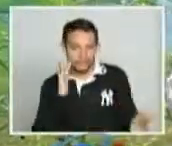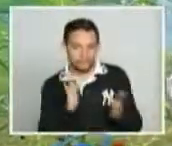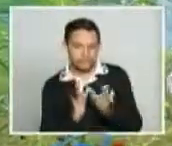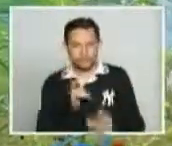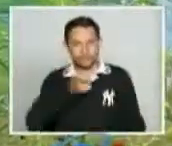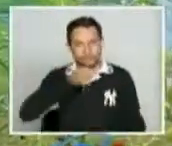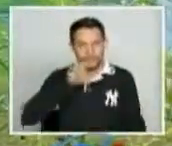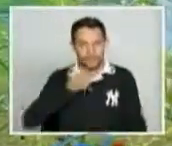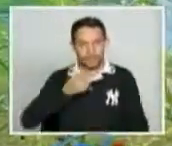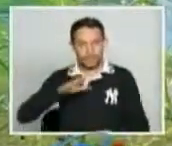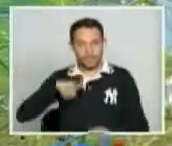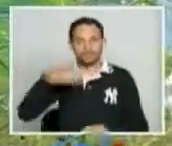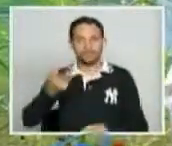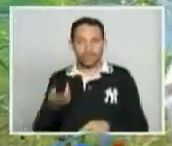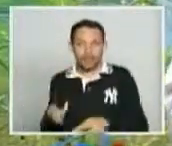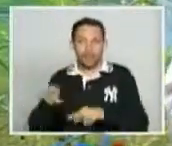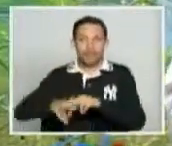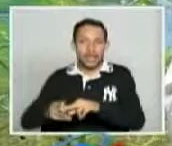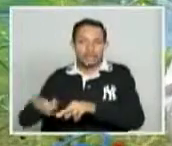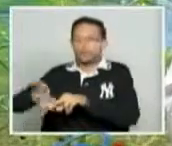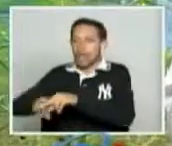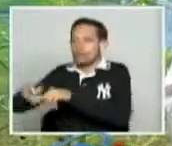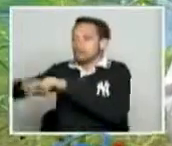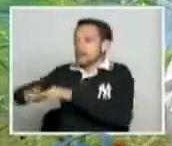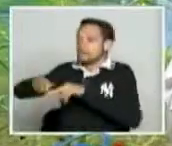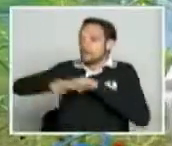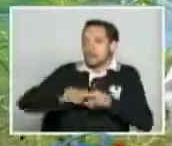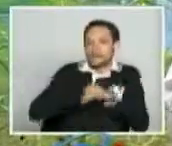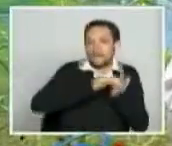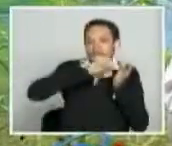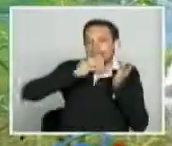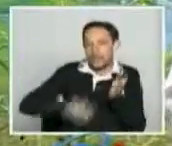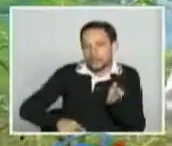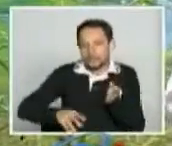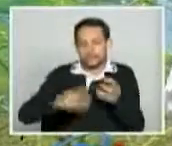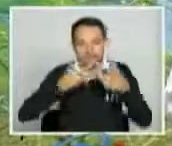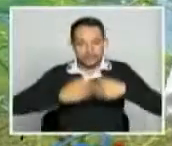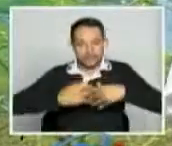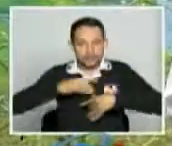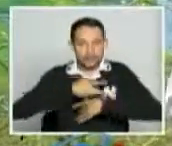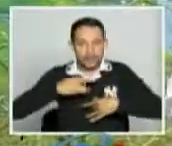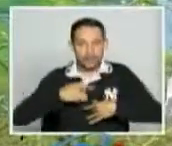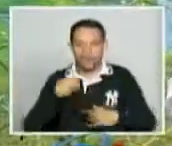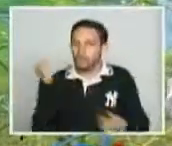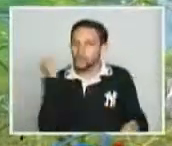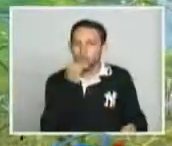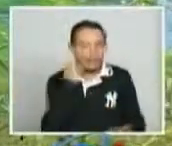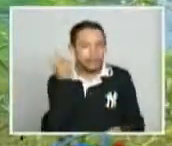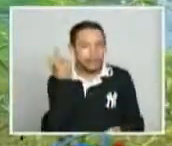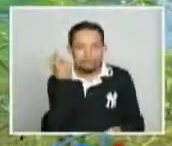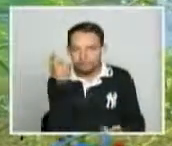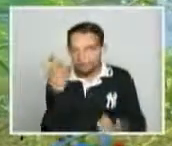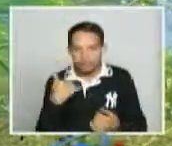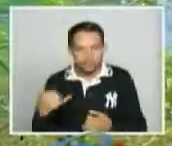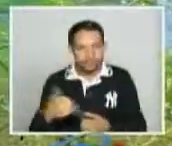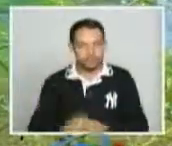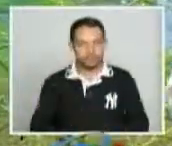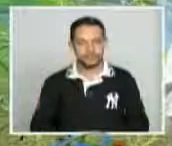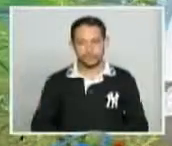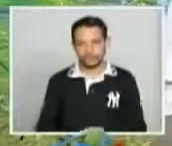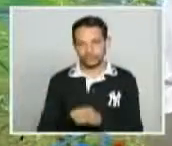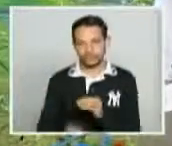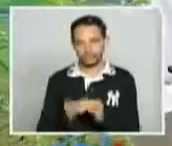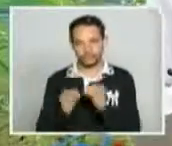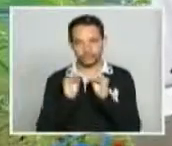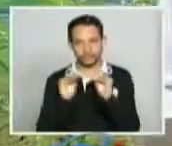no tener después efectos secundarios en los pacientes, y gastar una cantidad de medicamentos innecesarios.